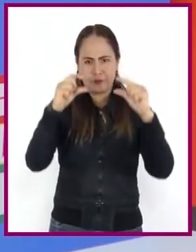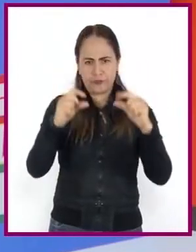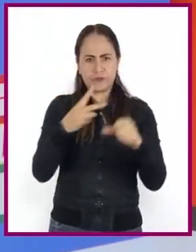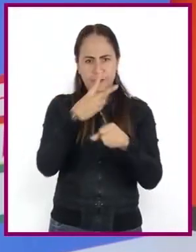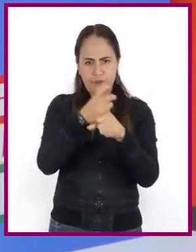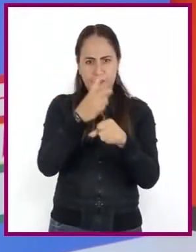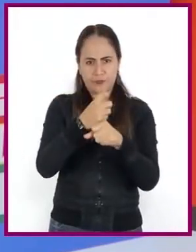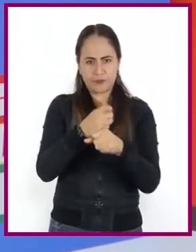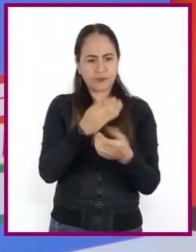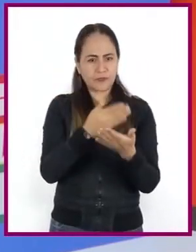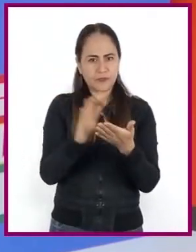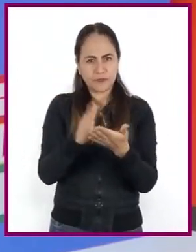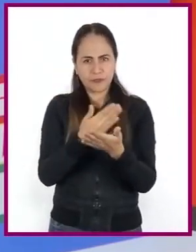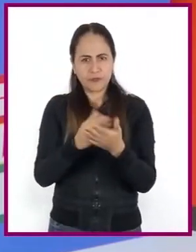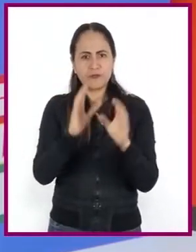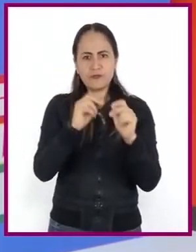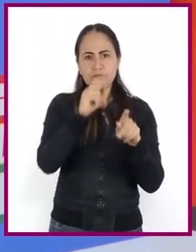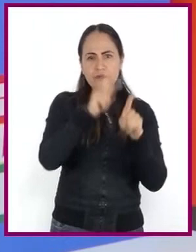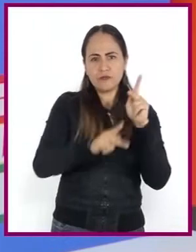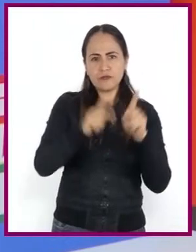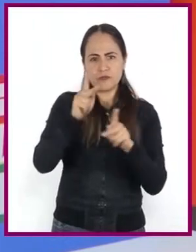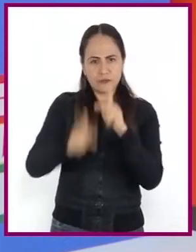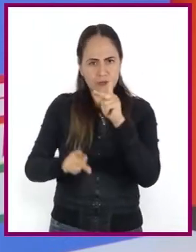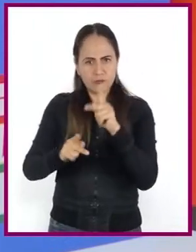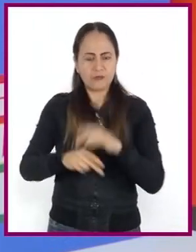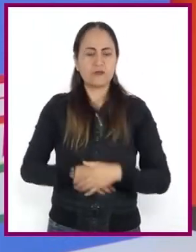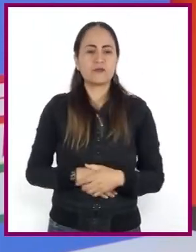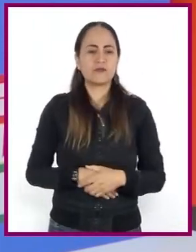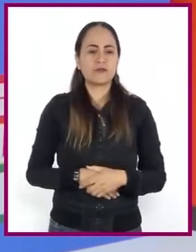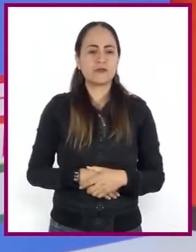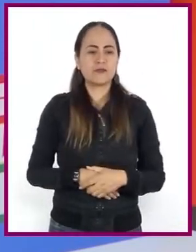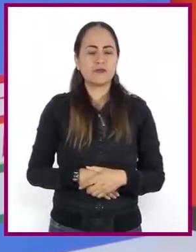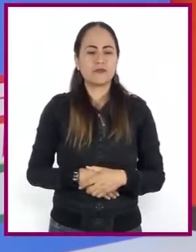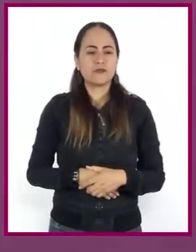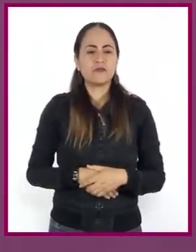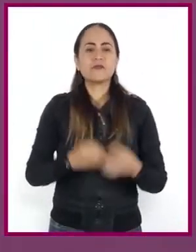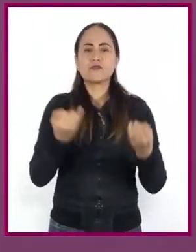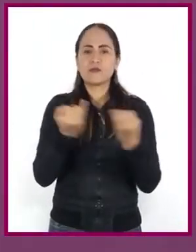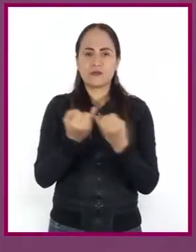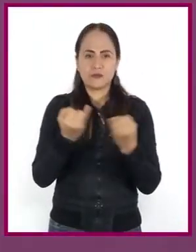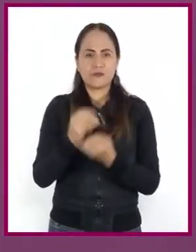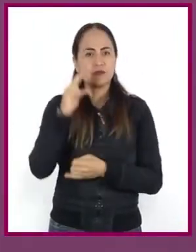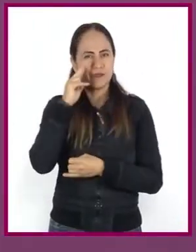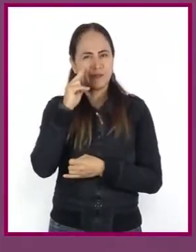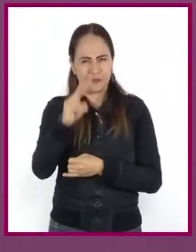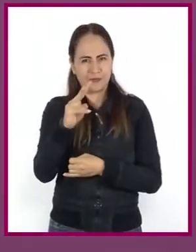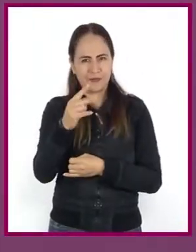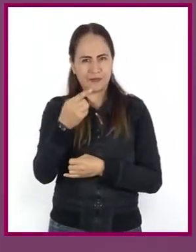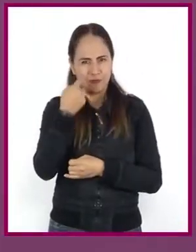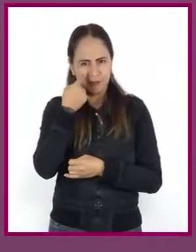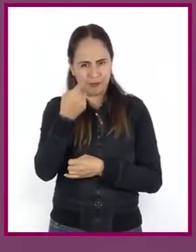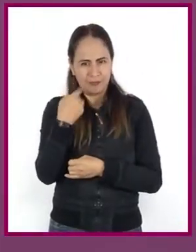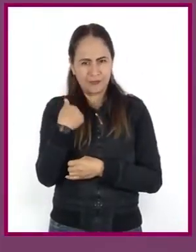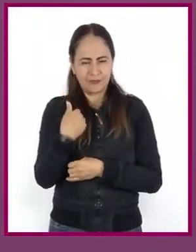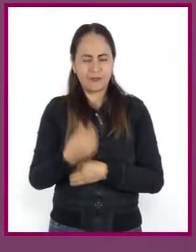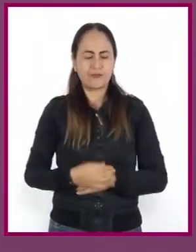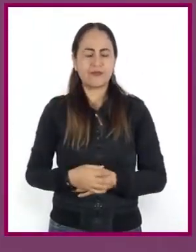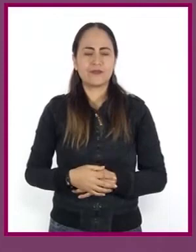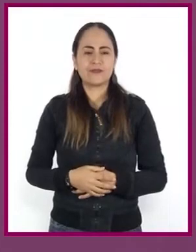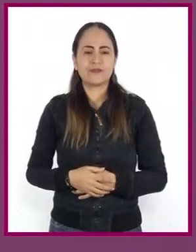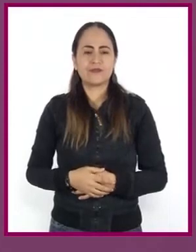para indicar apartados. Sirven como elementos visuales que